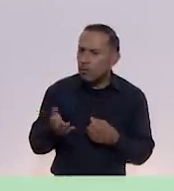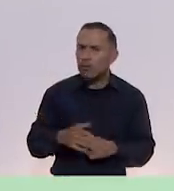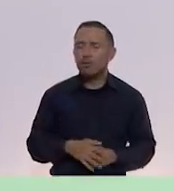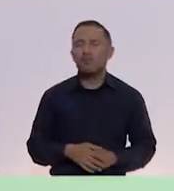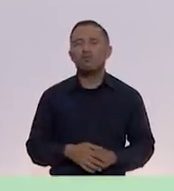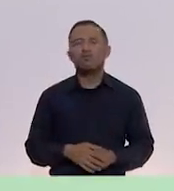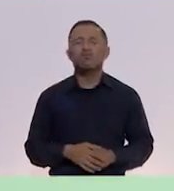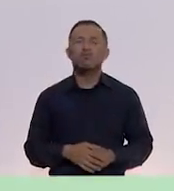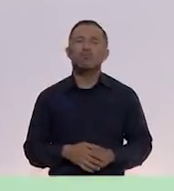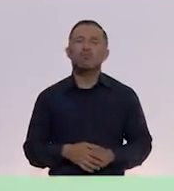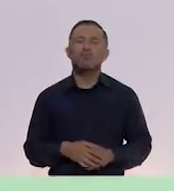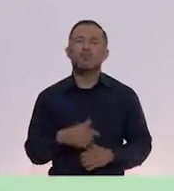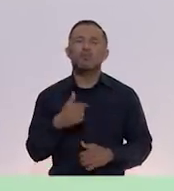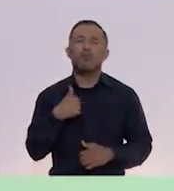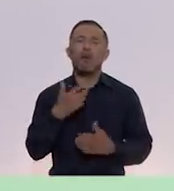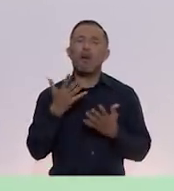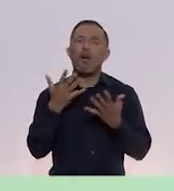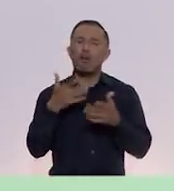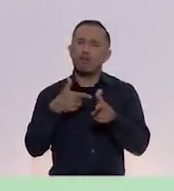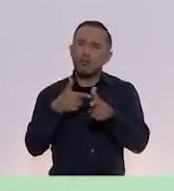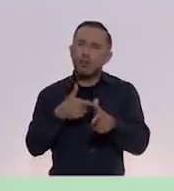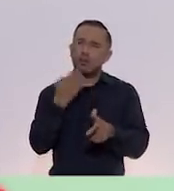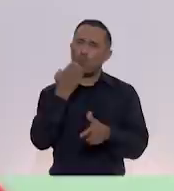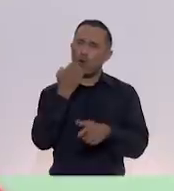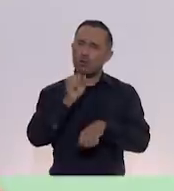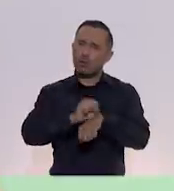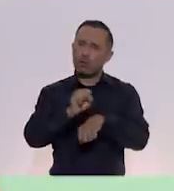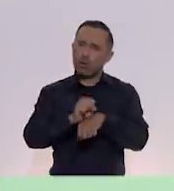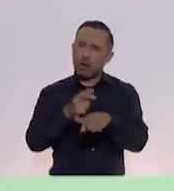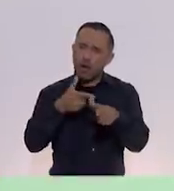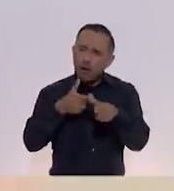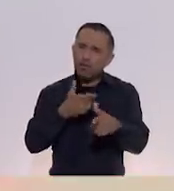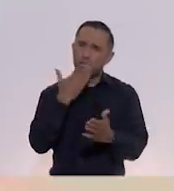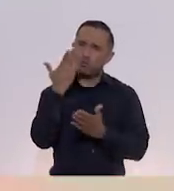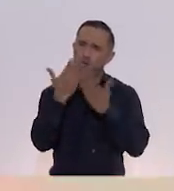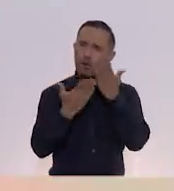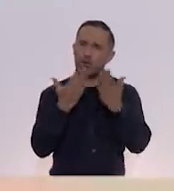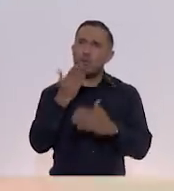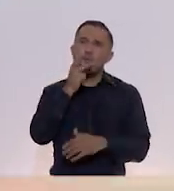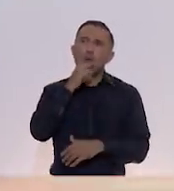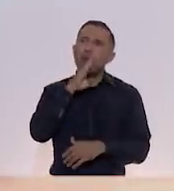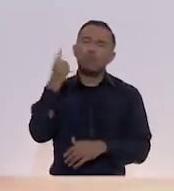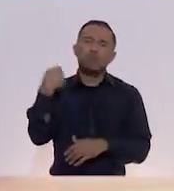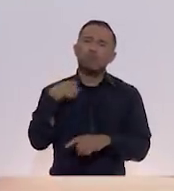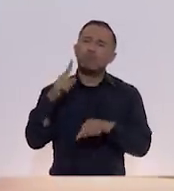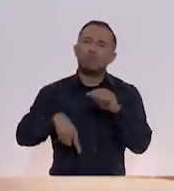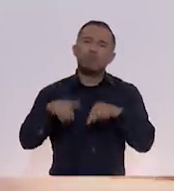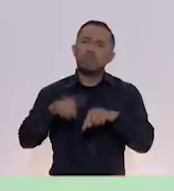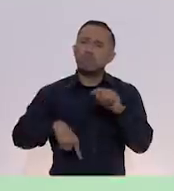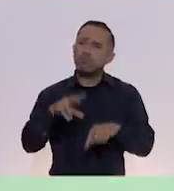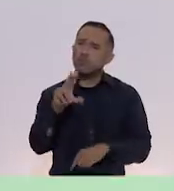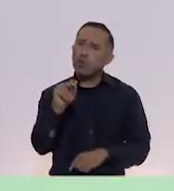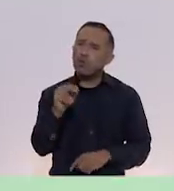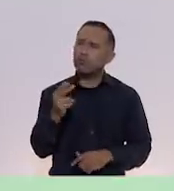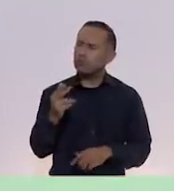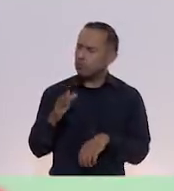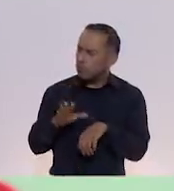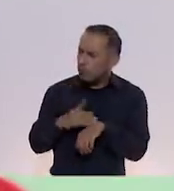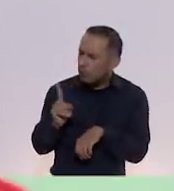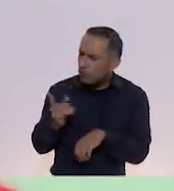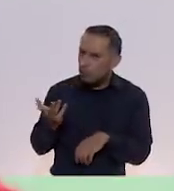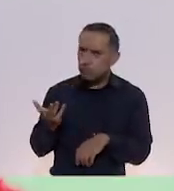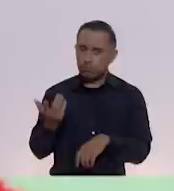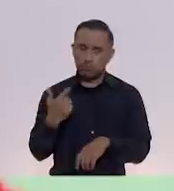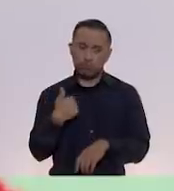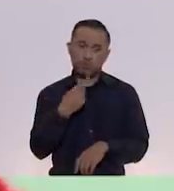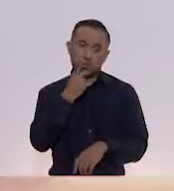Es que yo quiero estudiar la secundaria, pero mis papás no me dejan. ¿Y por qué no? Que porque soy niña y no